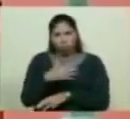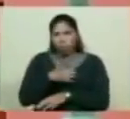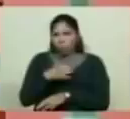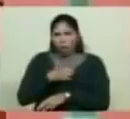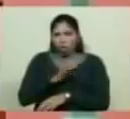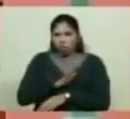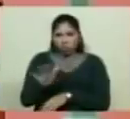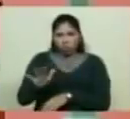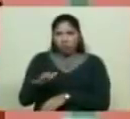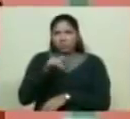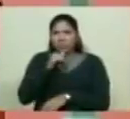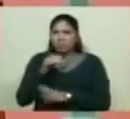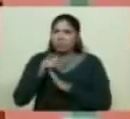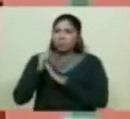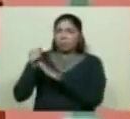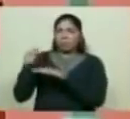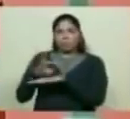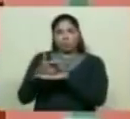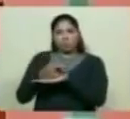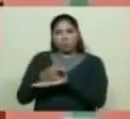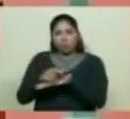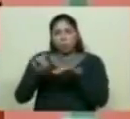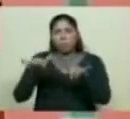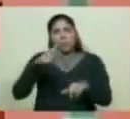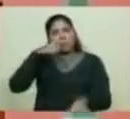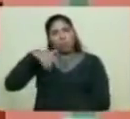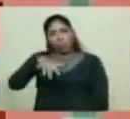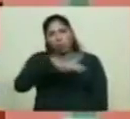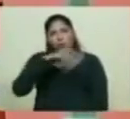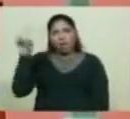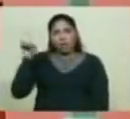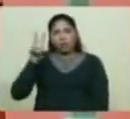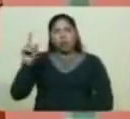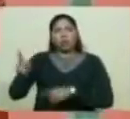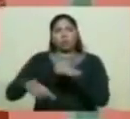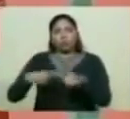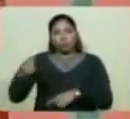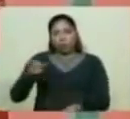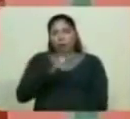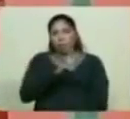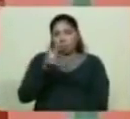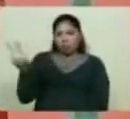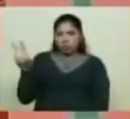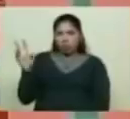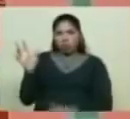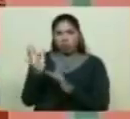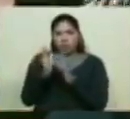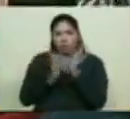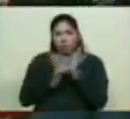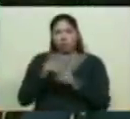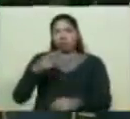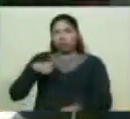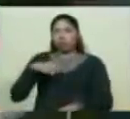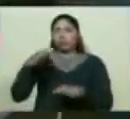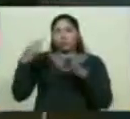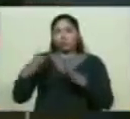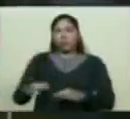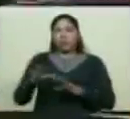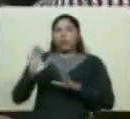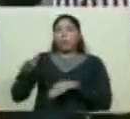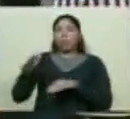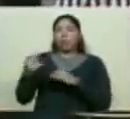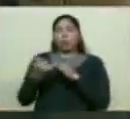quien dirige el gobierno es decir el pueblo venezolano el próximo 22 de abril y estamos seguros que será a favor de la independencia